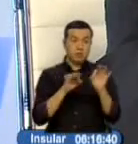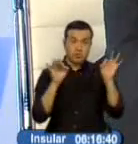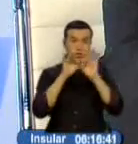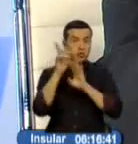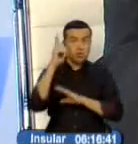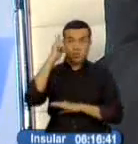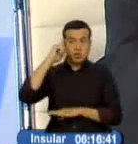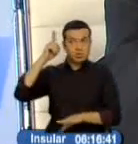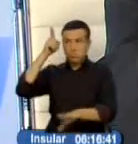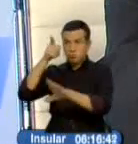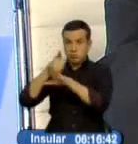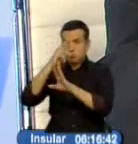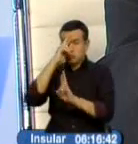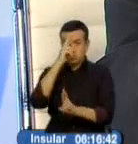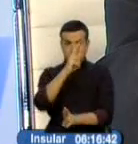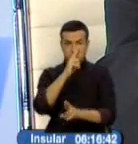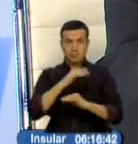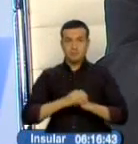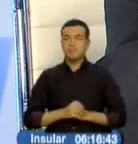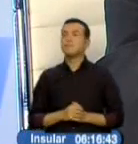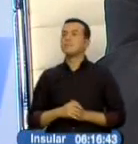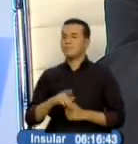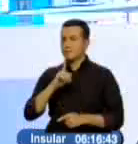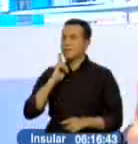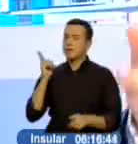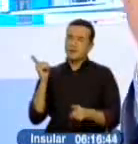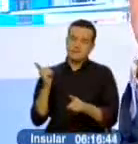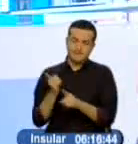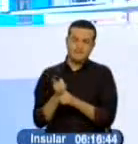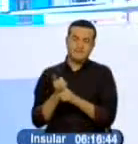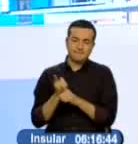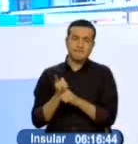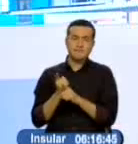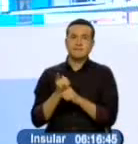Estado y que eso la respetemos. Exactamente. Hay